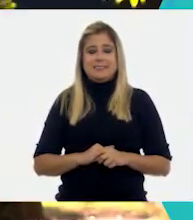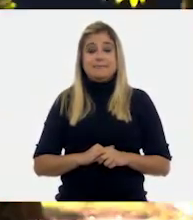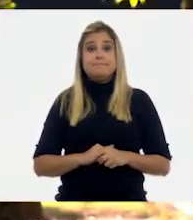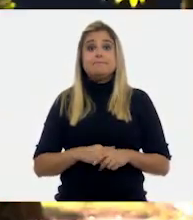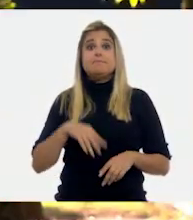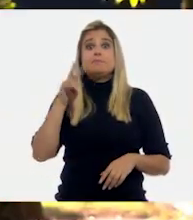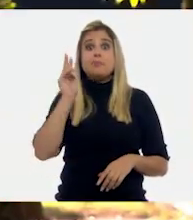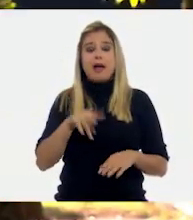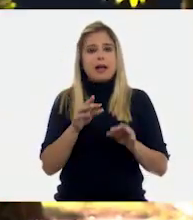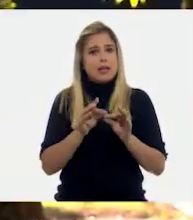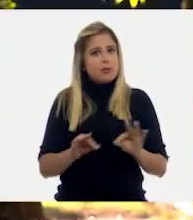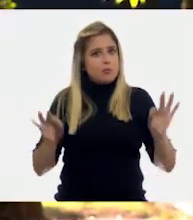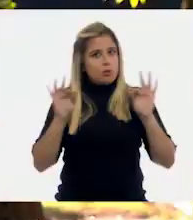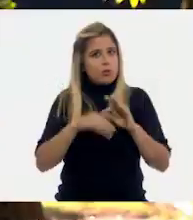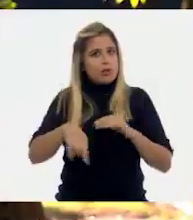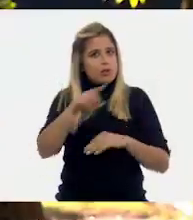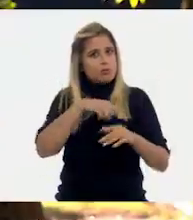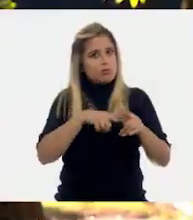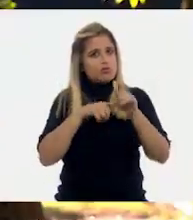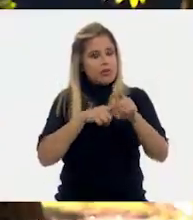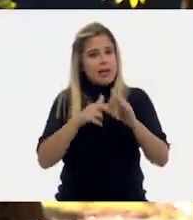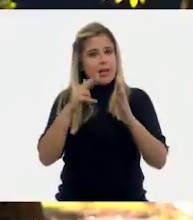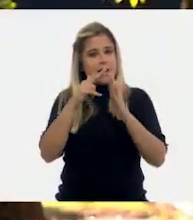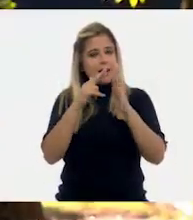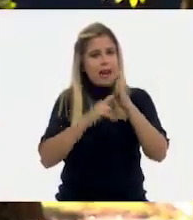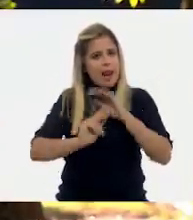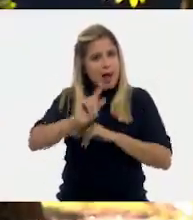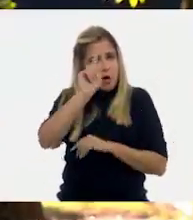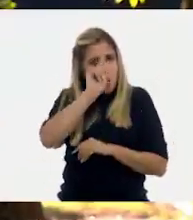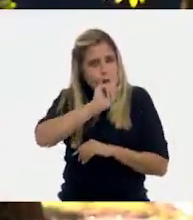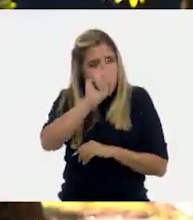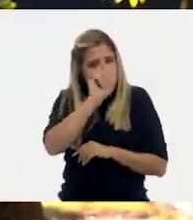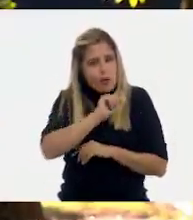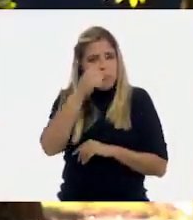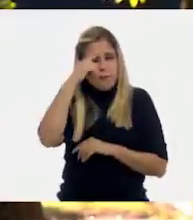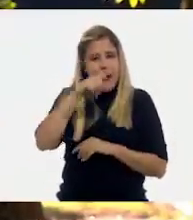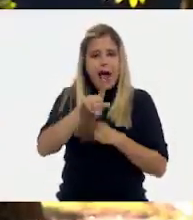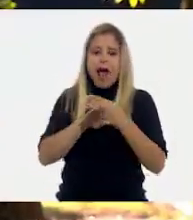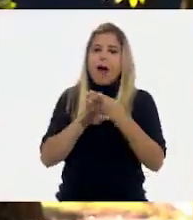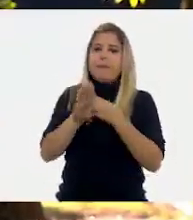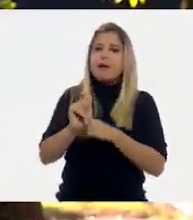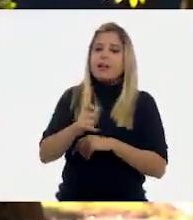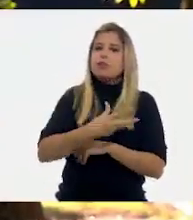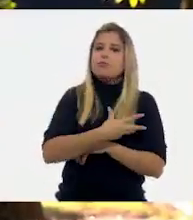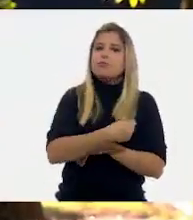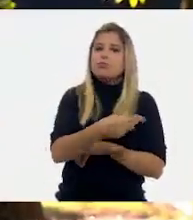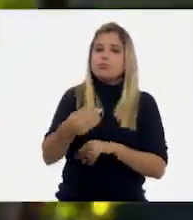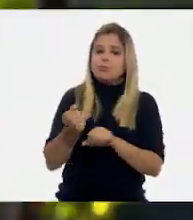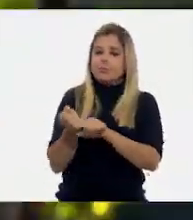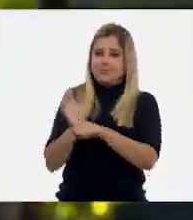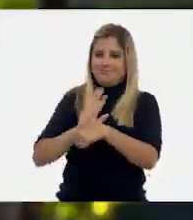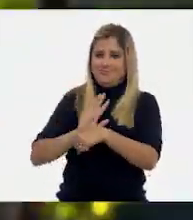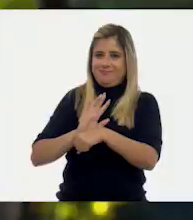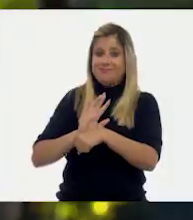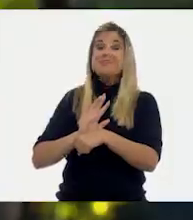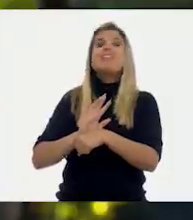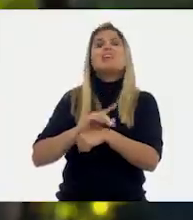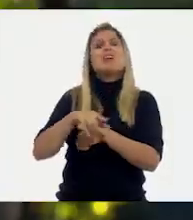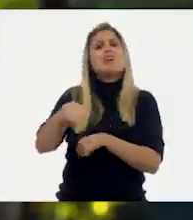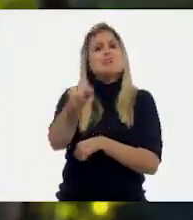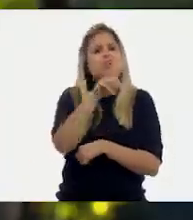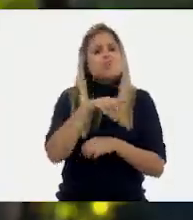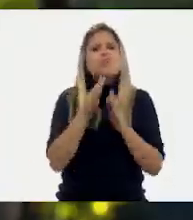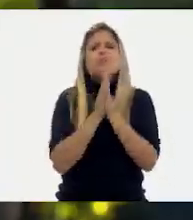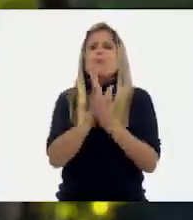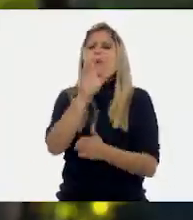Es muy importante continuar con las recomendaciones para evitar contagios de COVID. Trata de